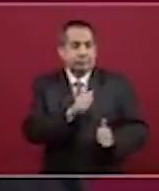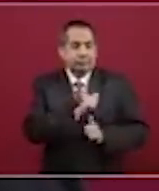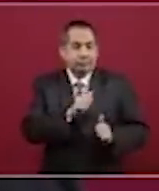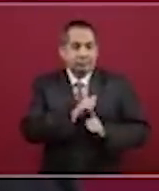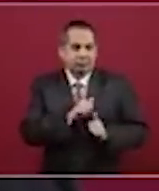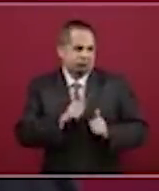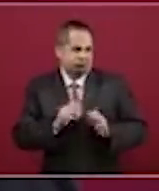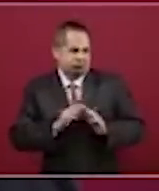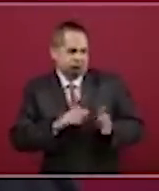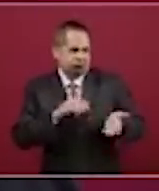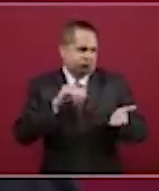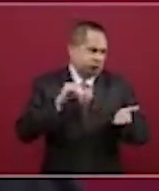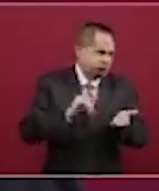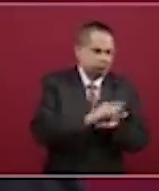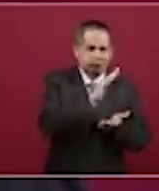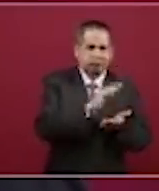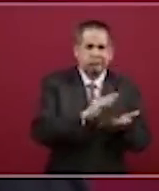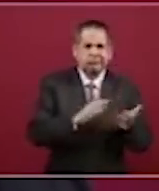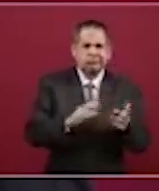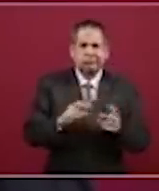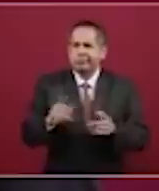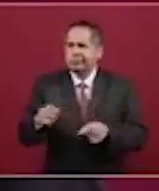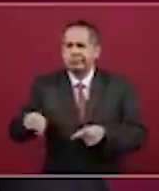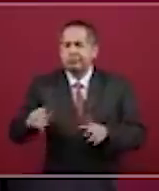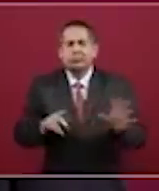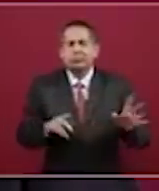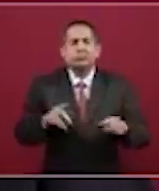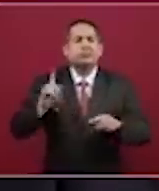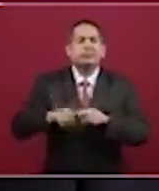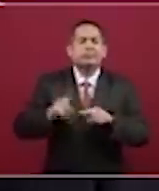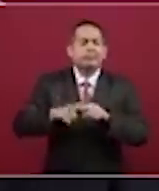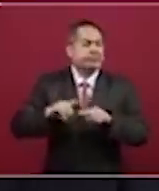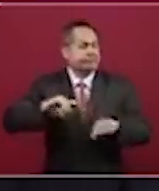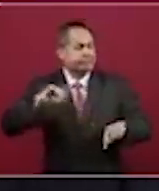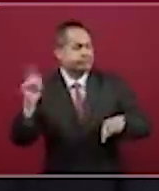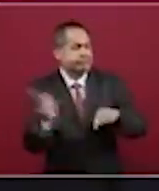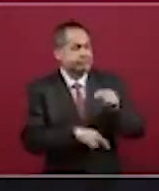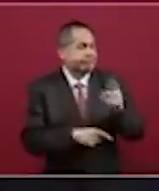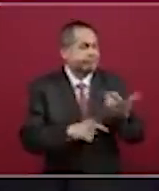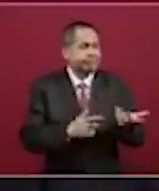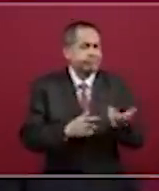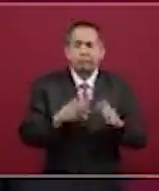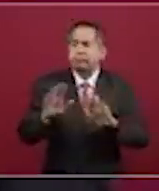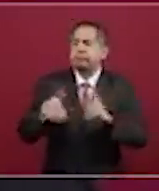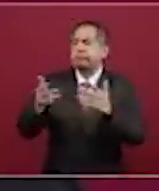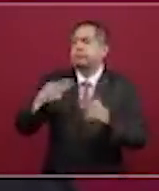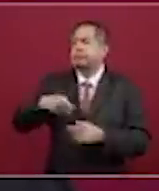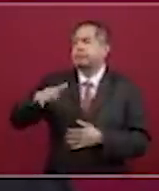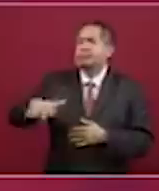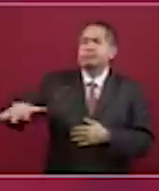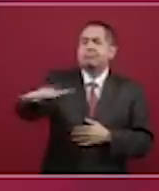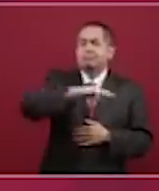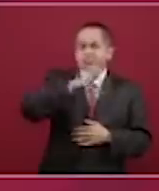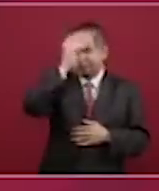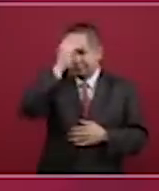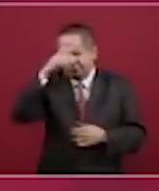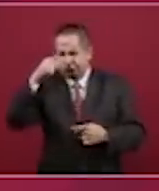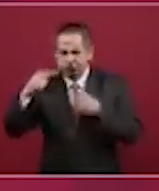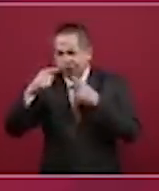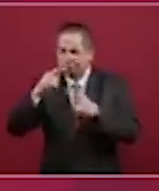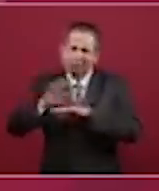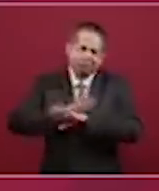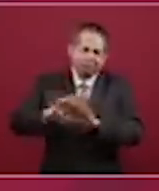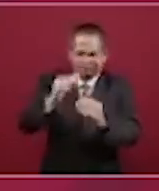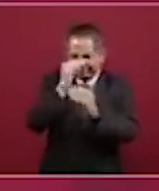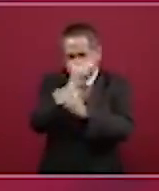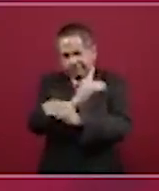ejército liberal, sino lo terminó venciendo la fuerza de la opinión pública, porque ya